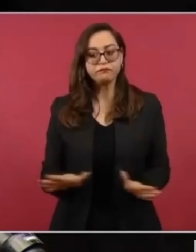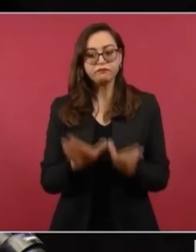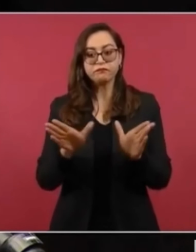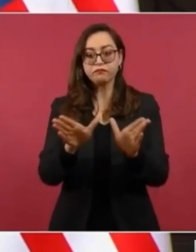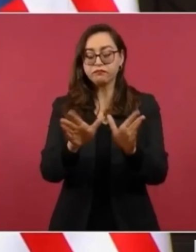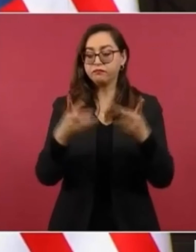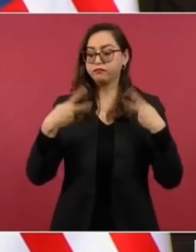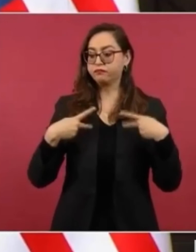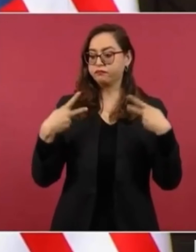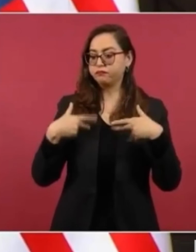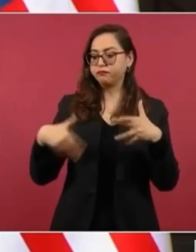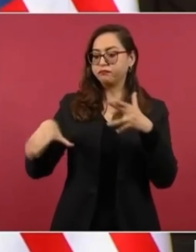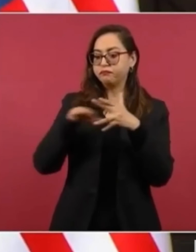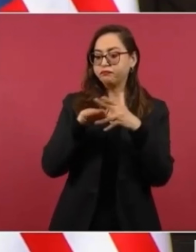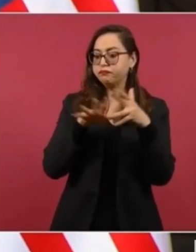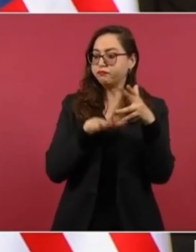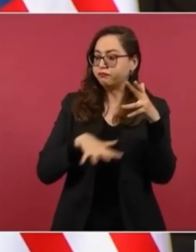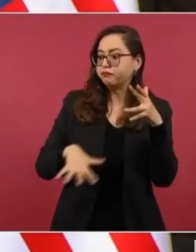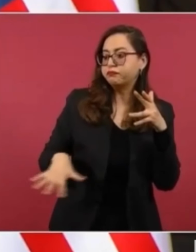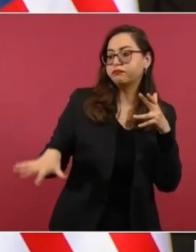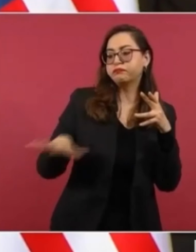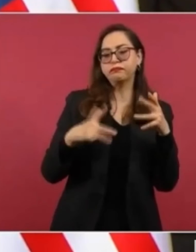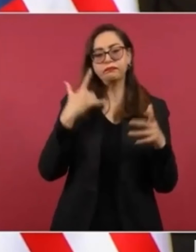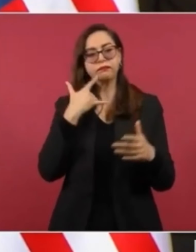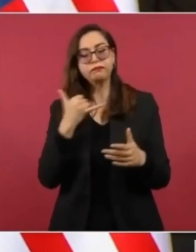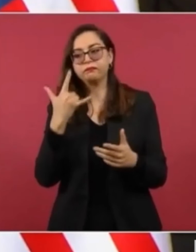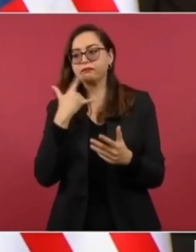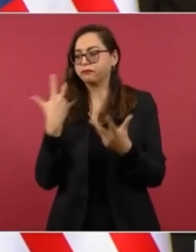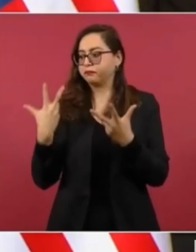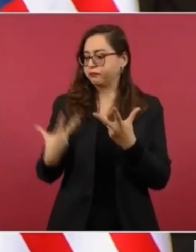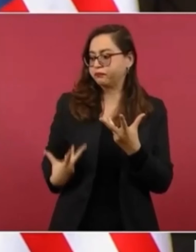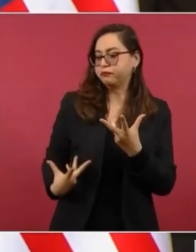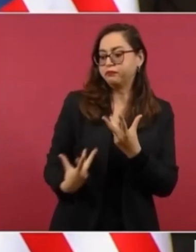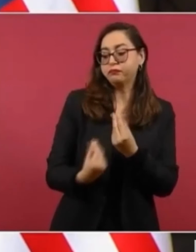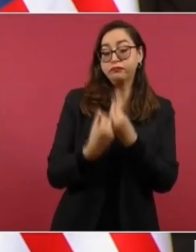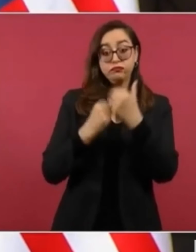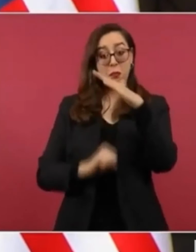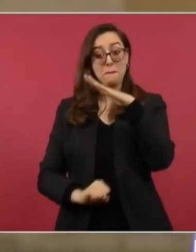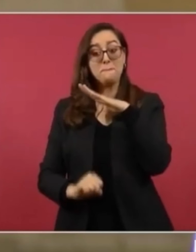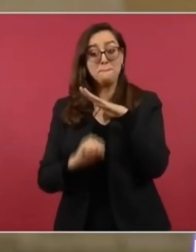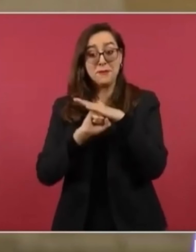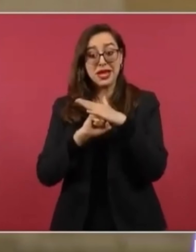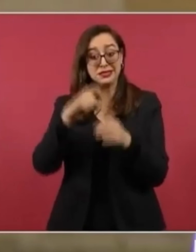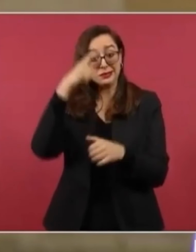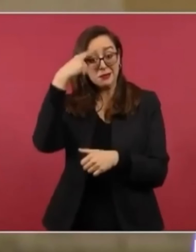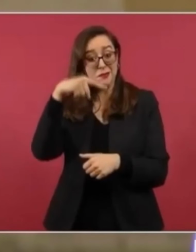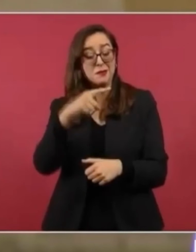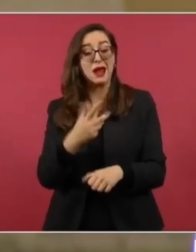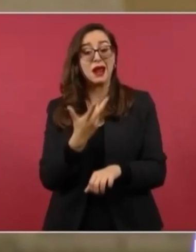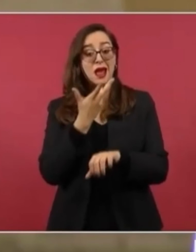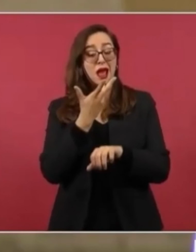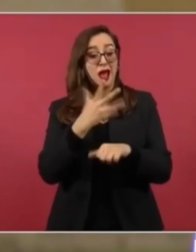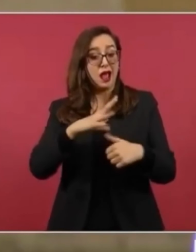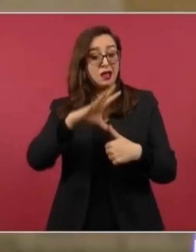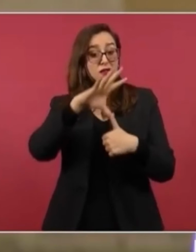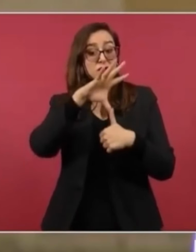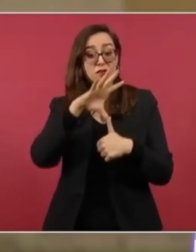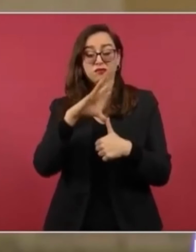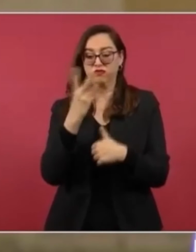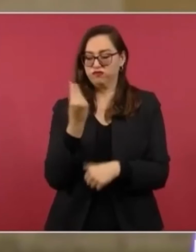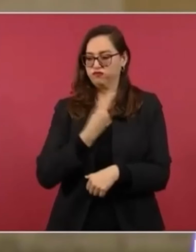quienes se esfuerzan por unirse a la misma. Son todas bases de una economía continental sólida y